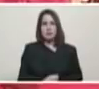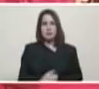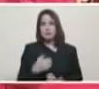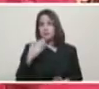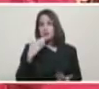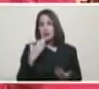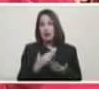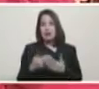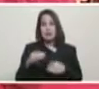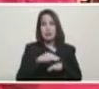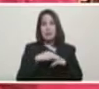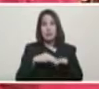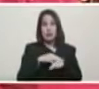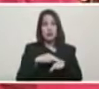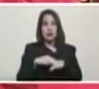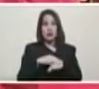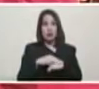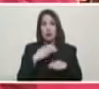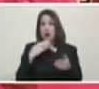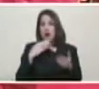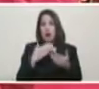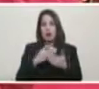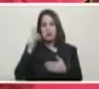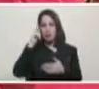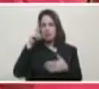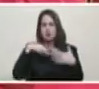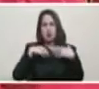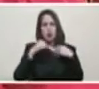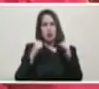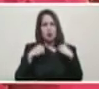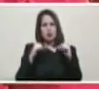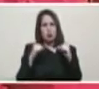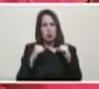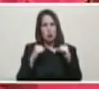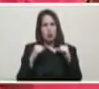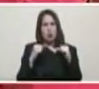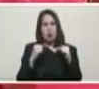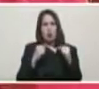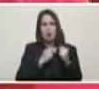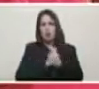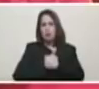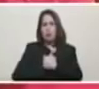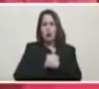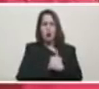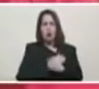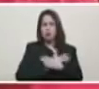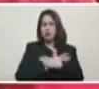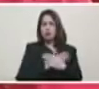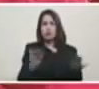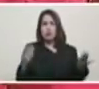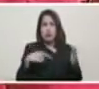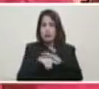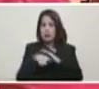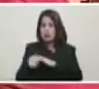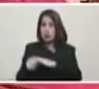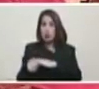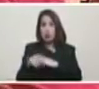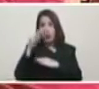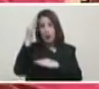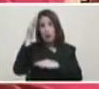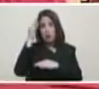ministro Gracias aristóbulo profesor por tanto amor y cariño que nos han dado Dentro de este